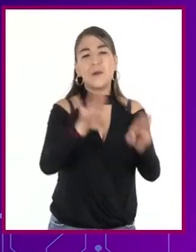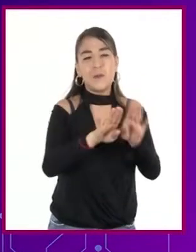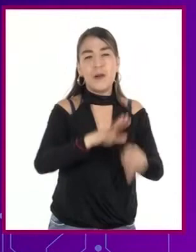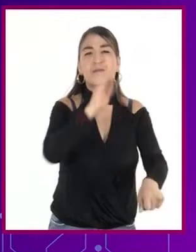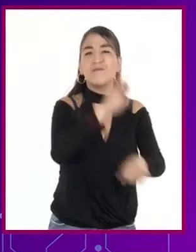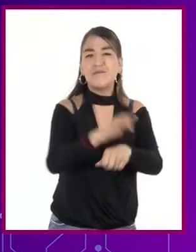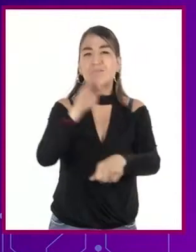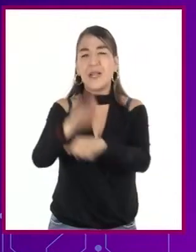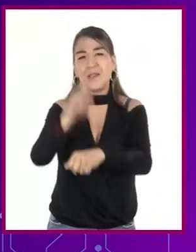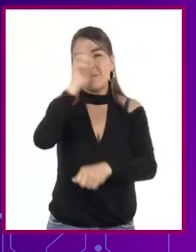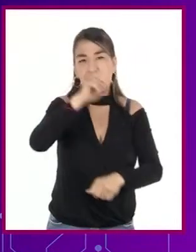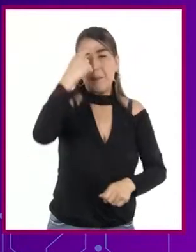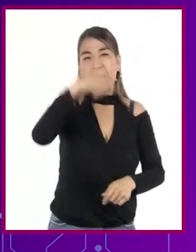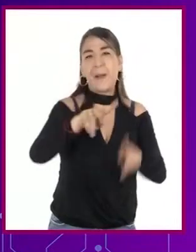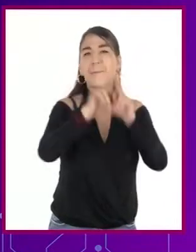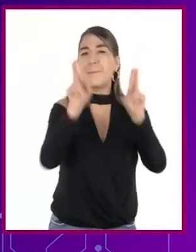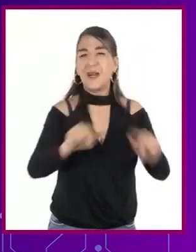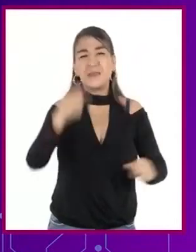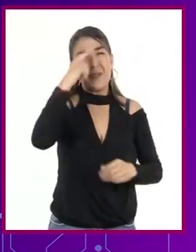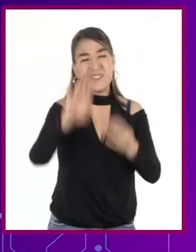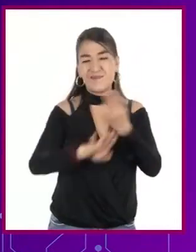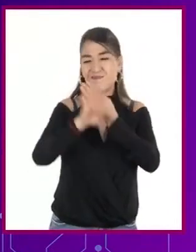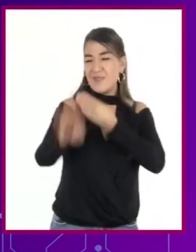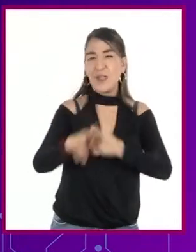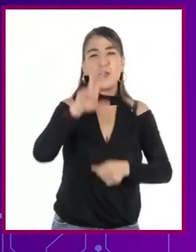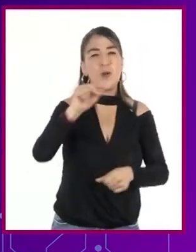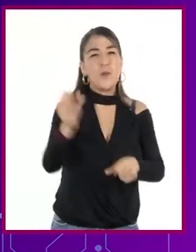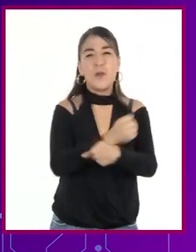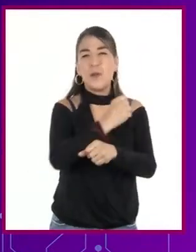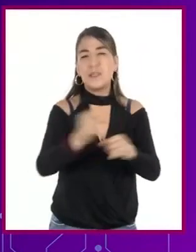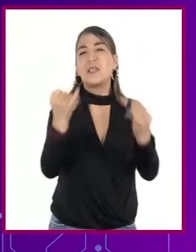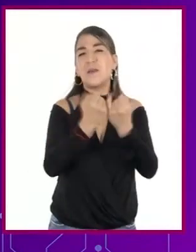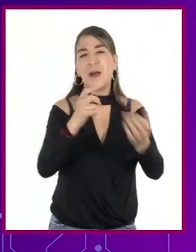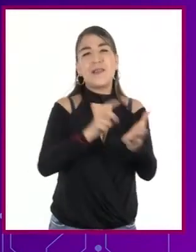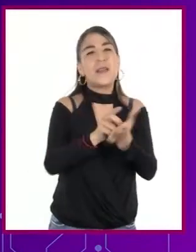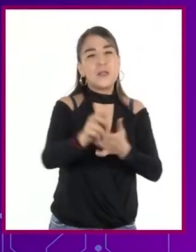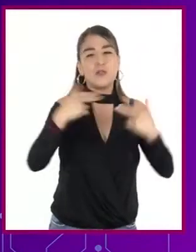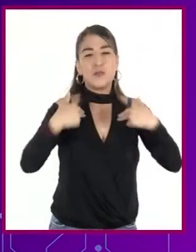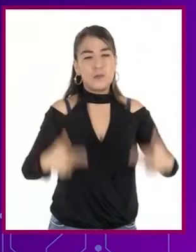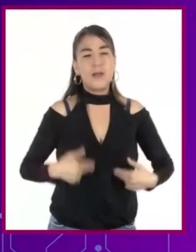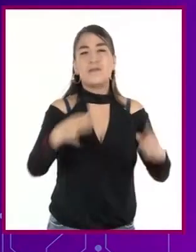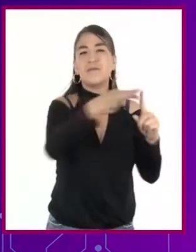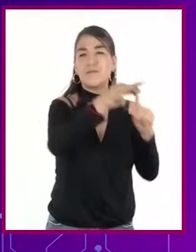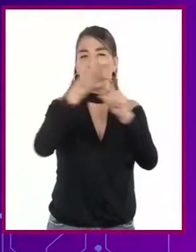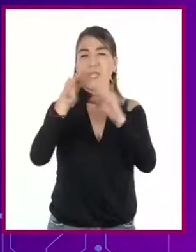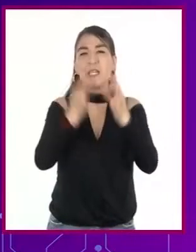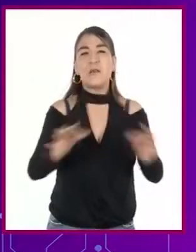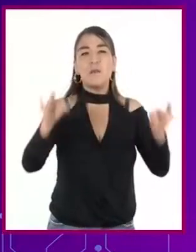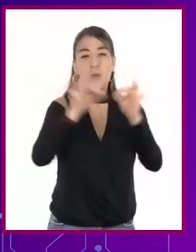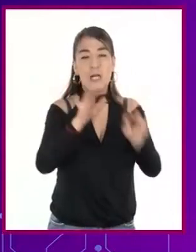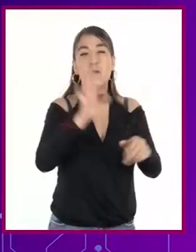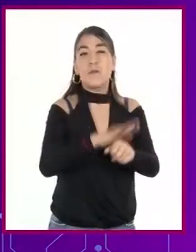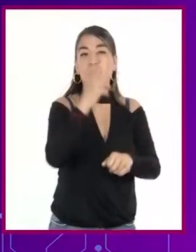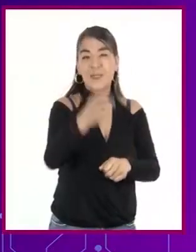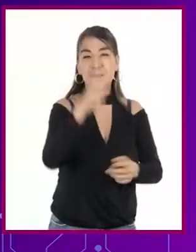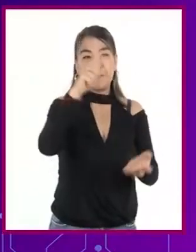así como apostando a la no violencia y los derechos humanos. Por este motivo, le fue otorgado